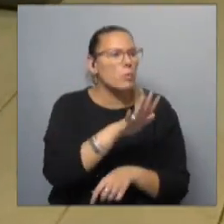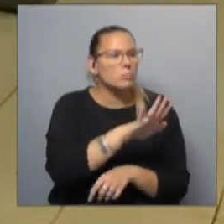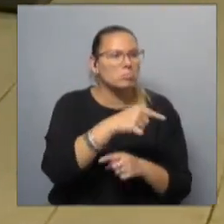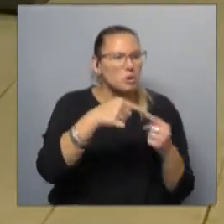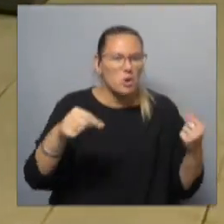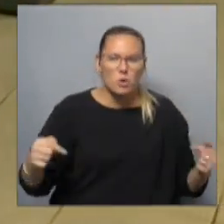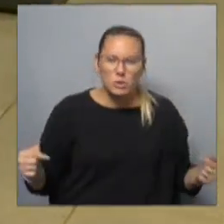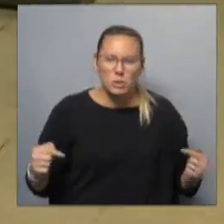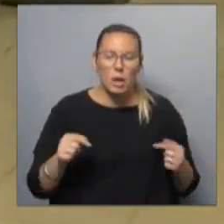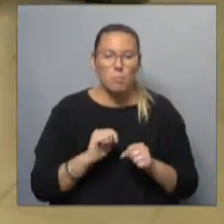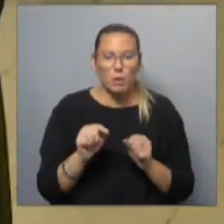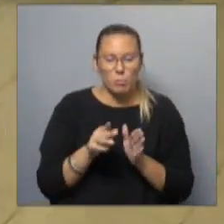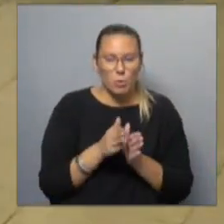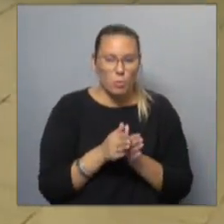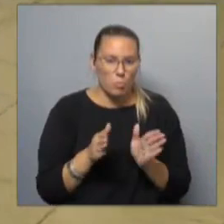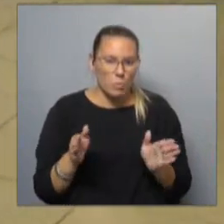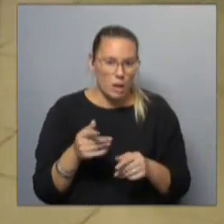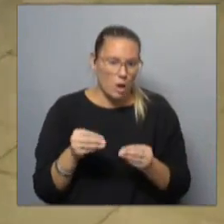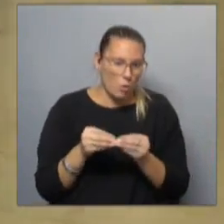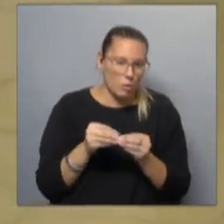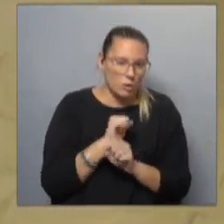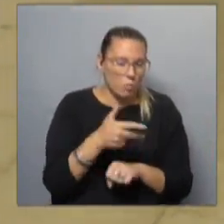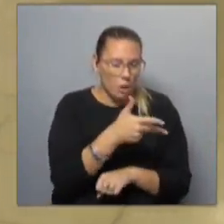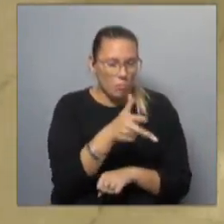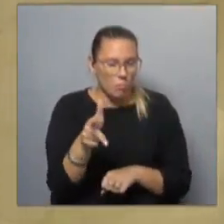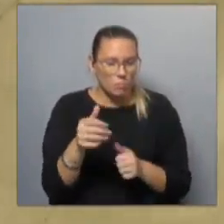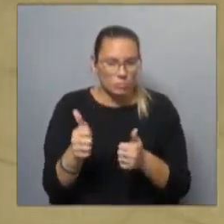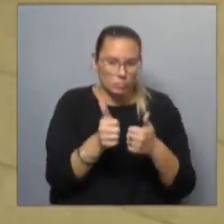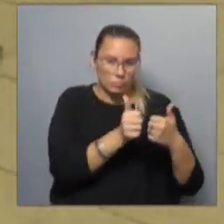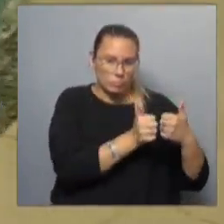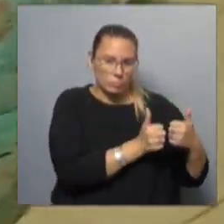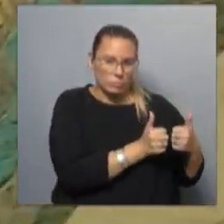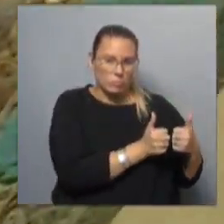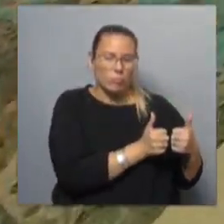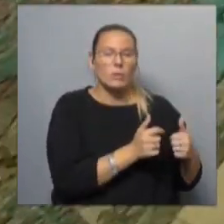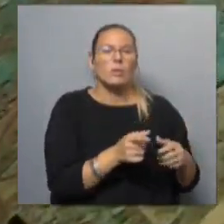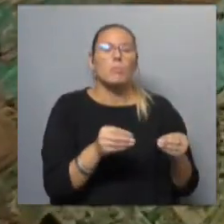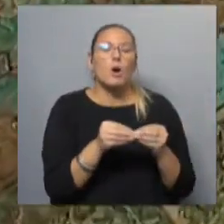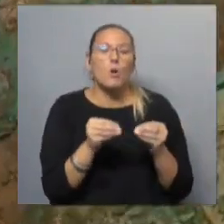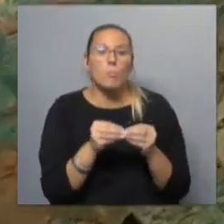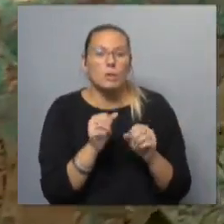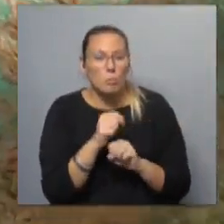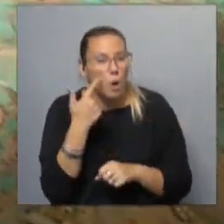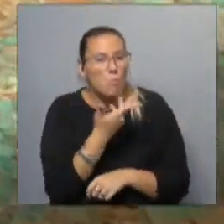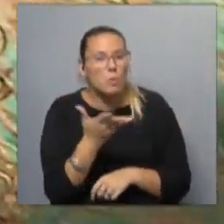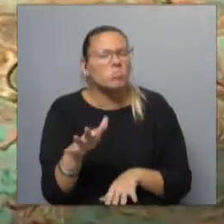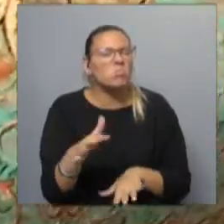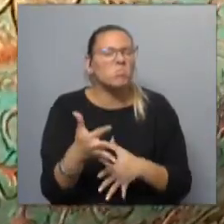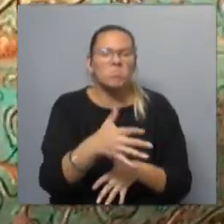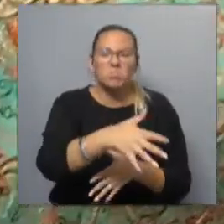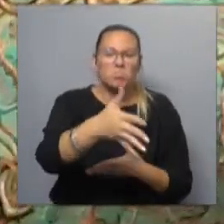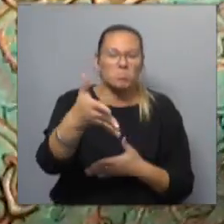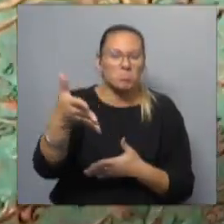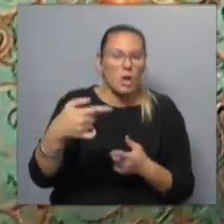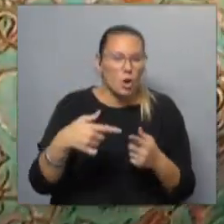exposición? Capaz que nos corremos un poquito como para acá, para dejar a mi compañero mostrar un poco lo que tenemos. ¿Qué significa